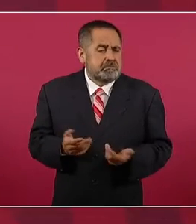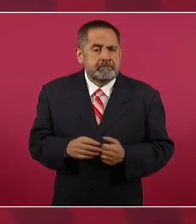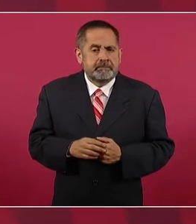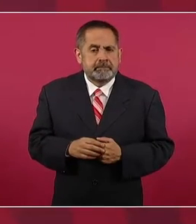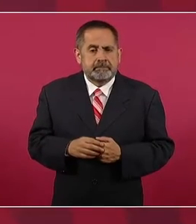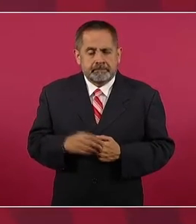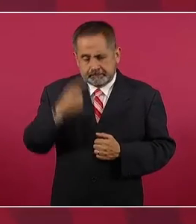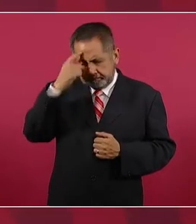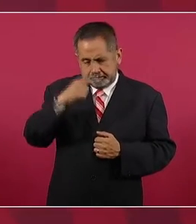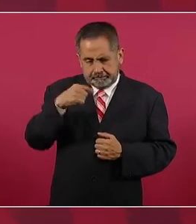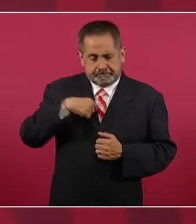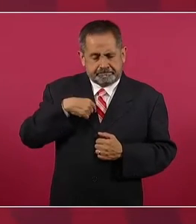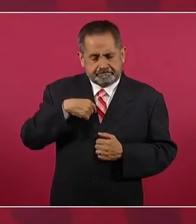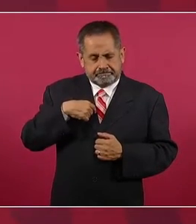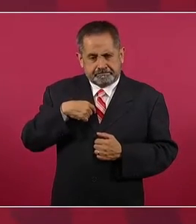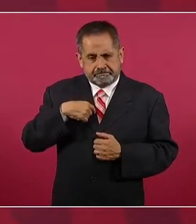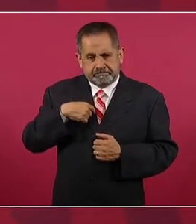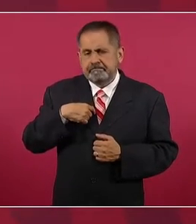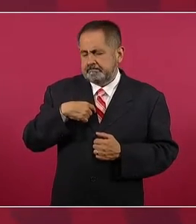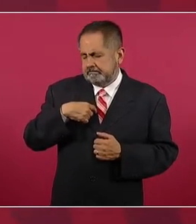a mí me sirve mucho